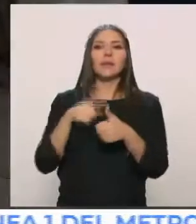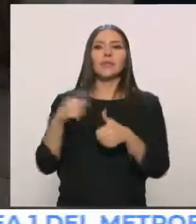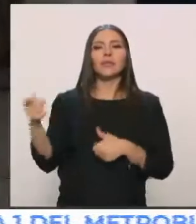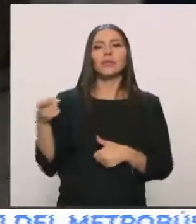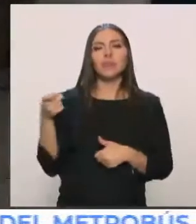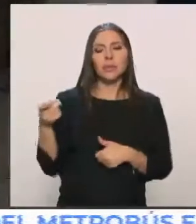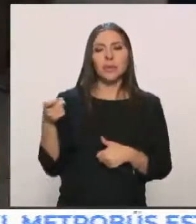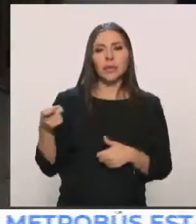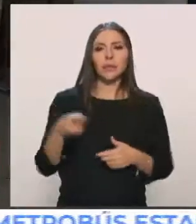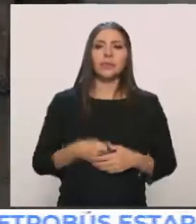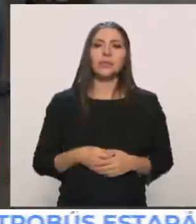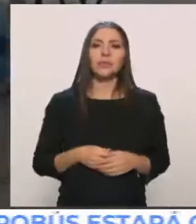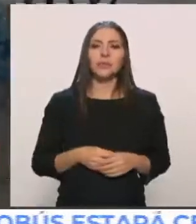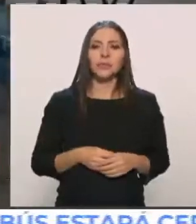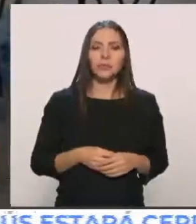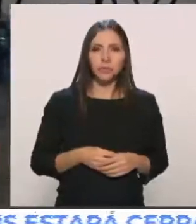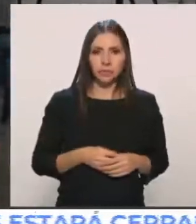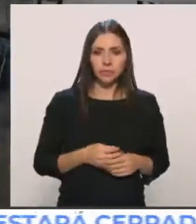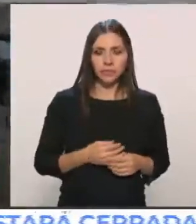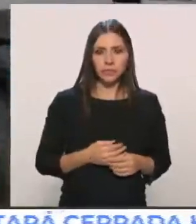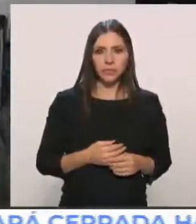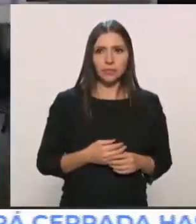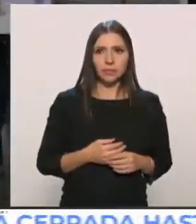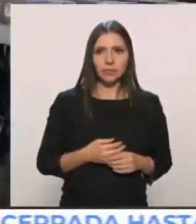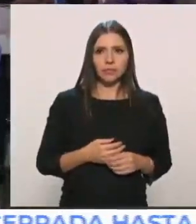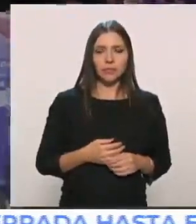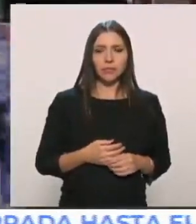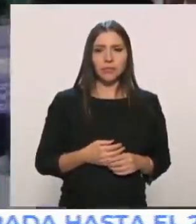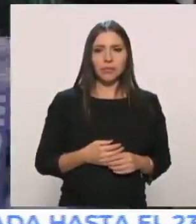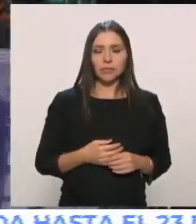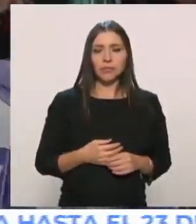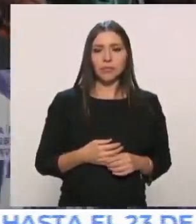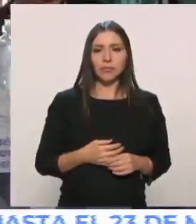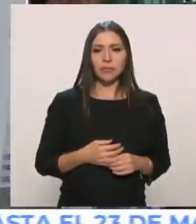Con imágenes de Libe Rodríguez, Eric Pinto, 21 Noticias.